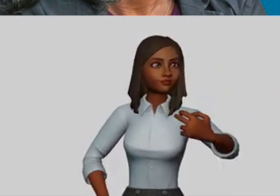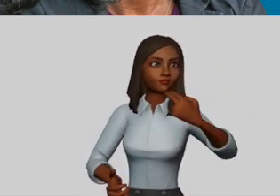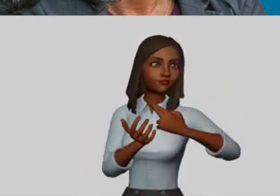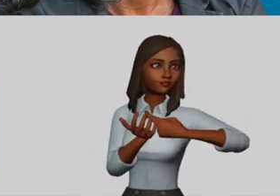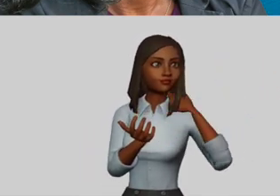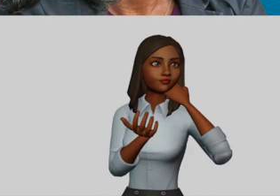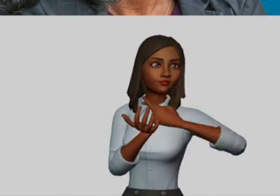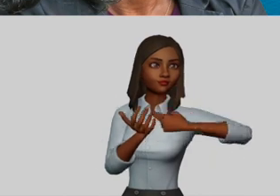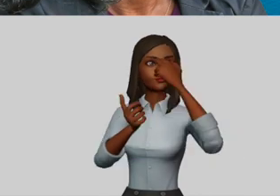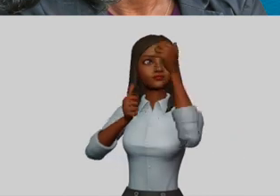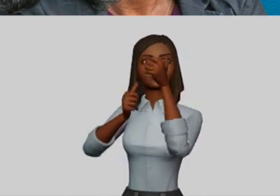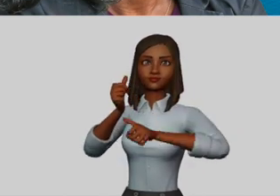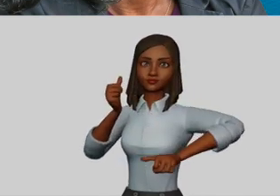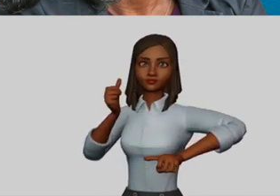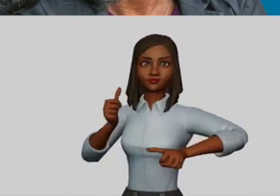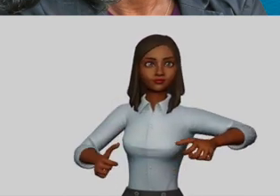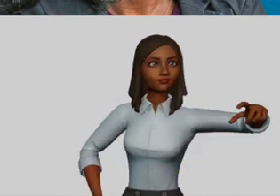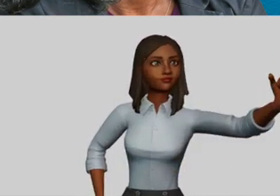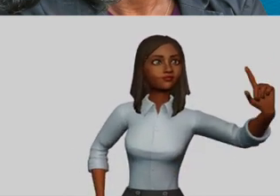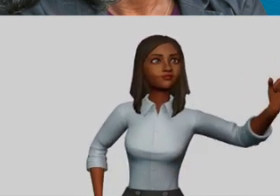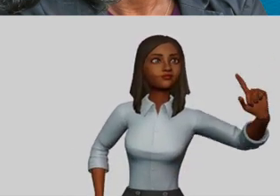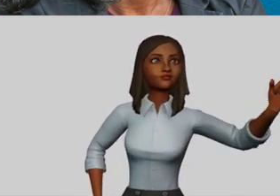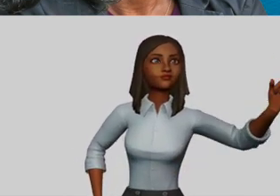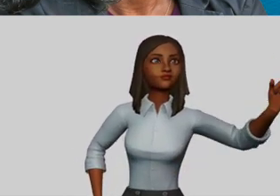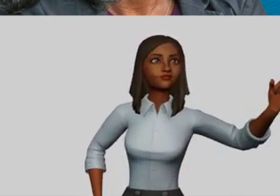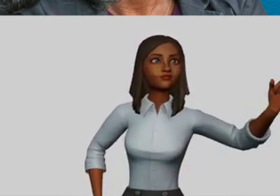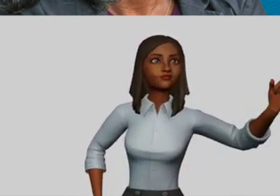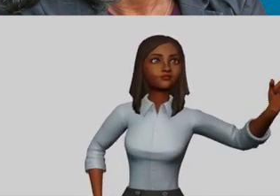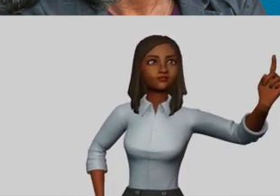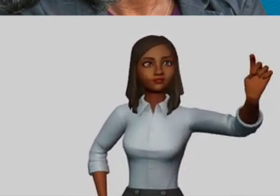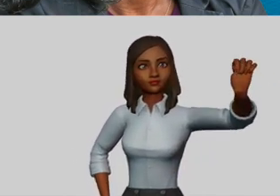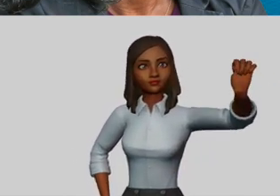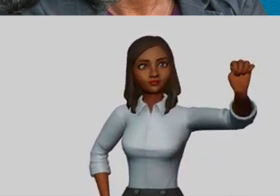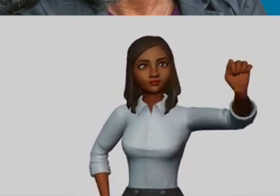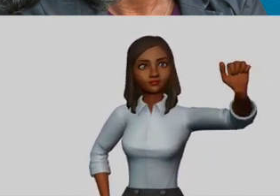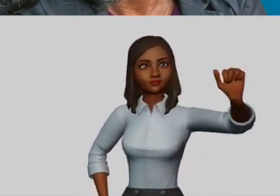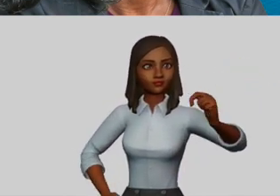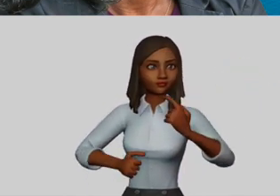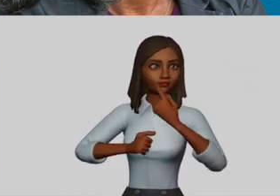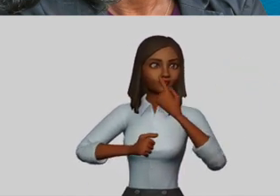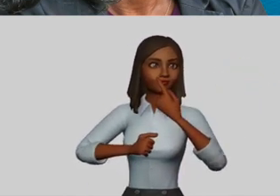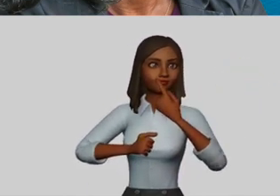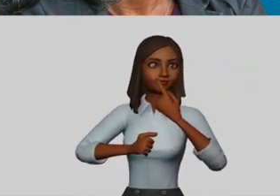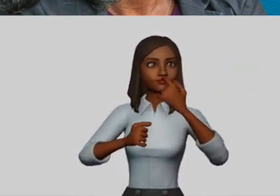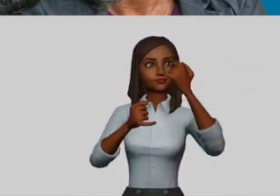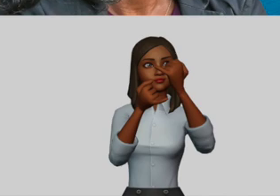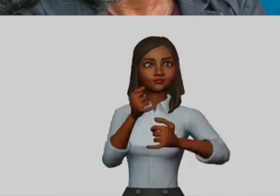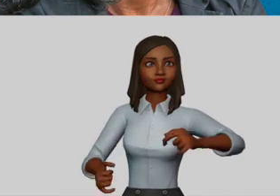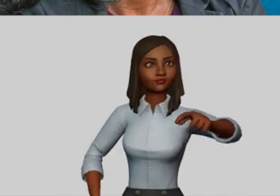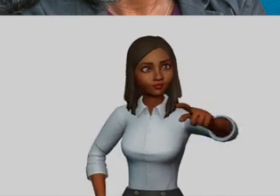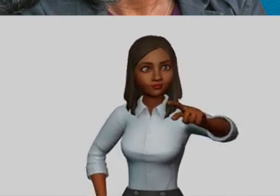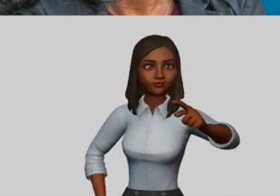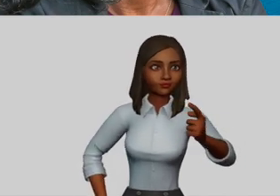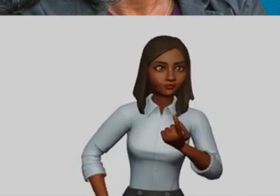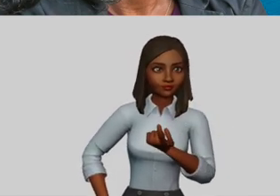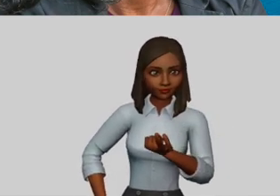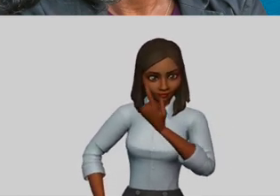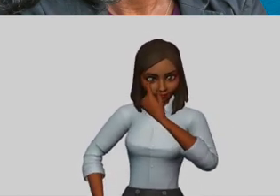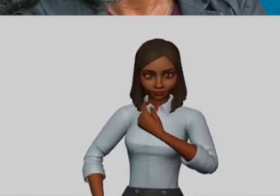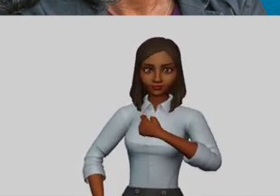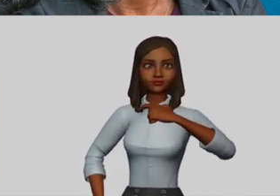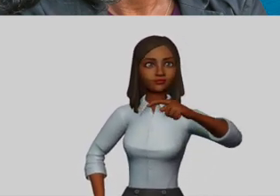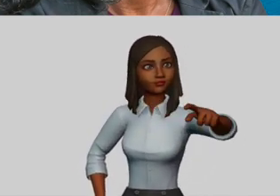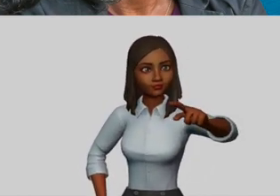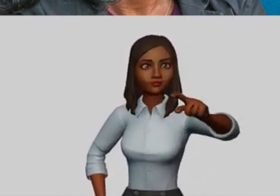en todo. Desde que sea como el arroz blanco. Hasta leyes. El arroz blanco, que está en todo lado. Ya lo sabes. Y finalmente, tú hablaste